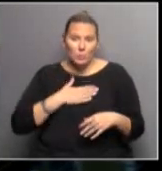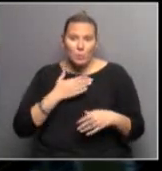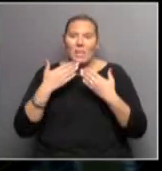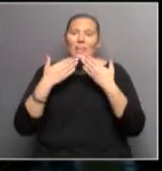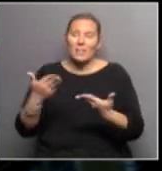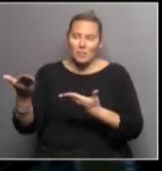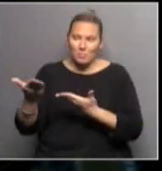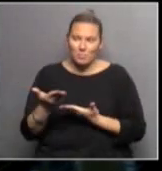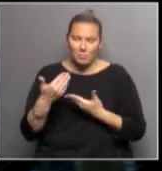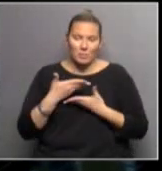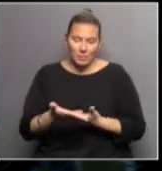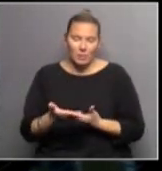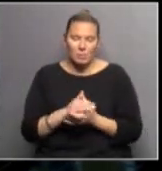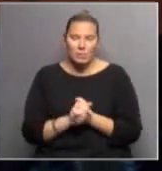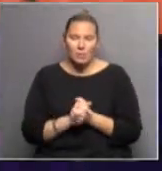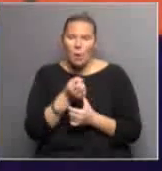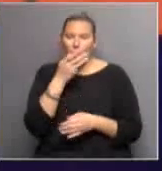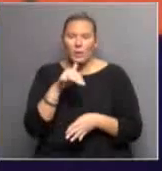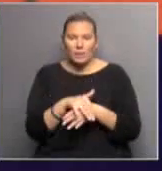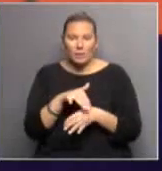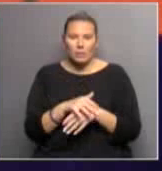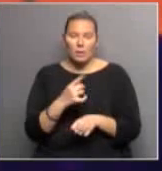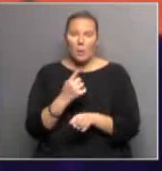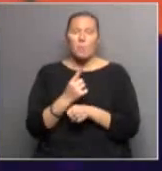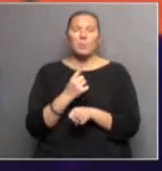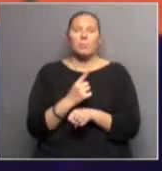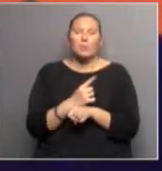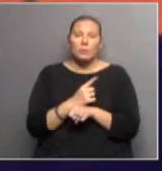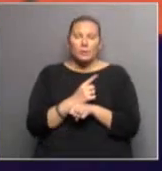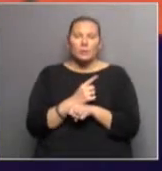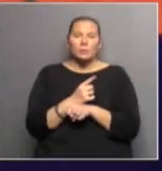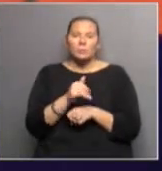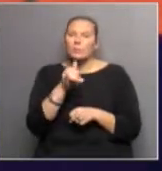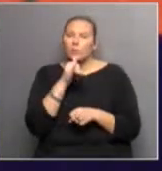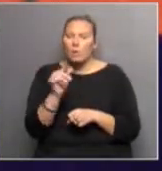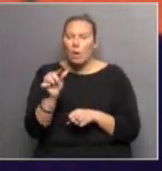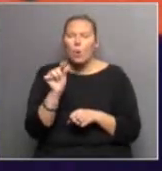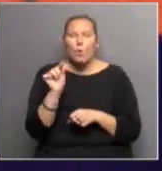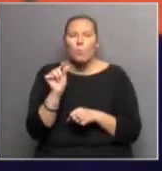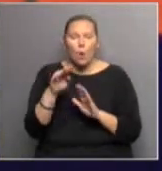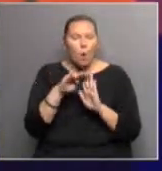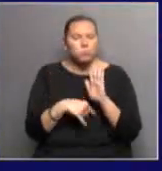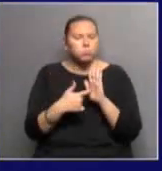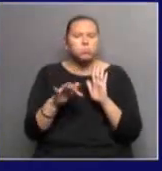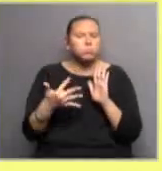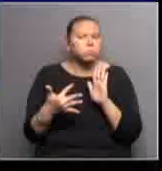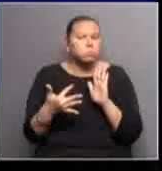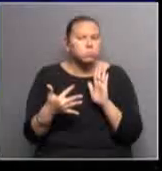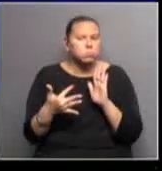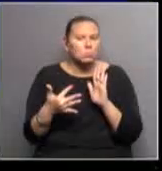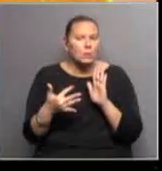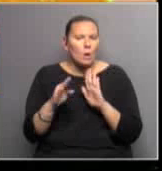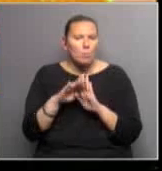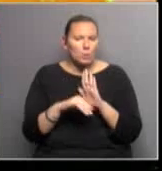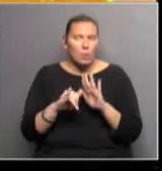gracias por la invitación. Buenas tardes. Primero, recordar un poco de qué trata este programa, que es un